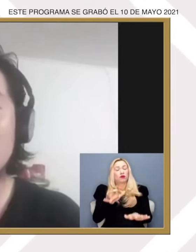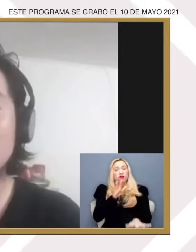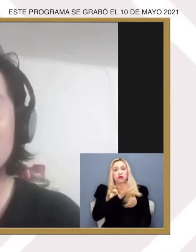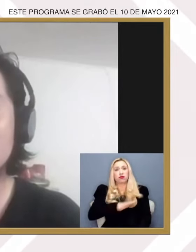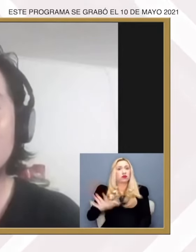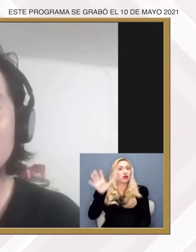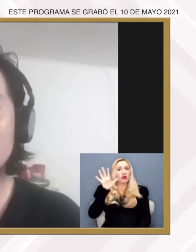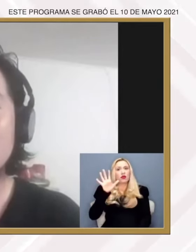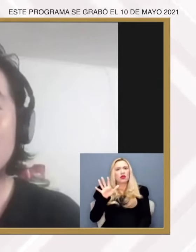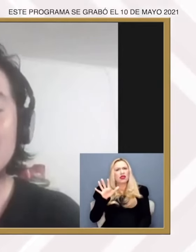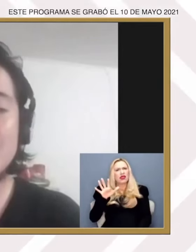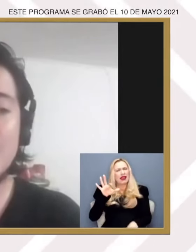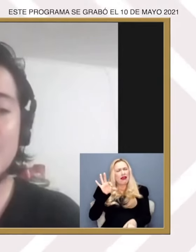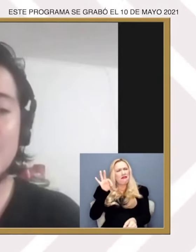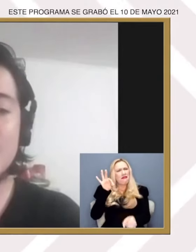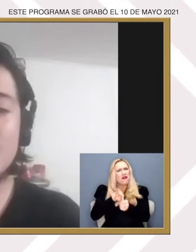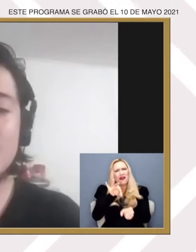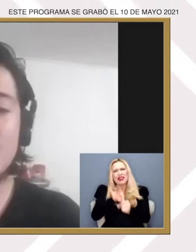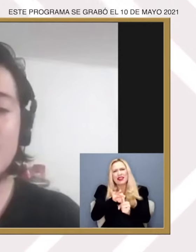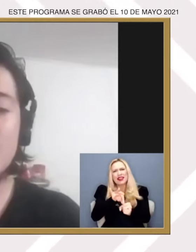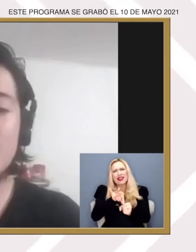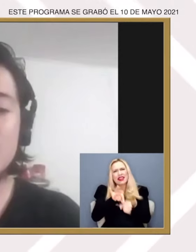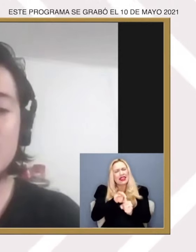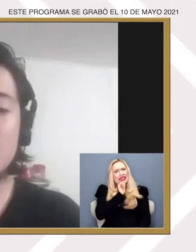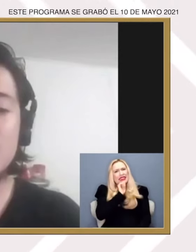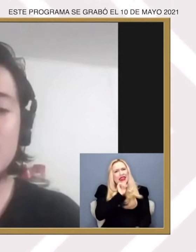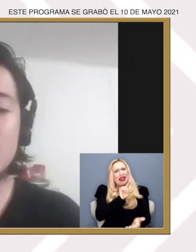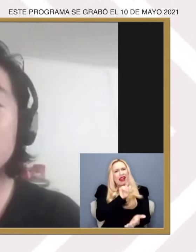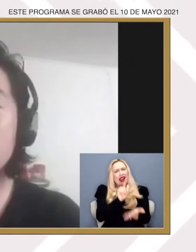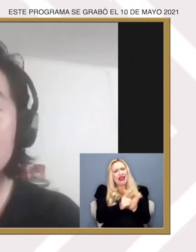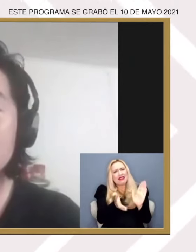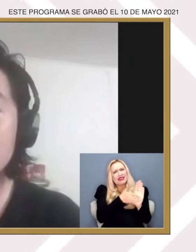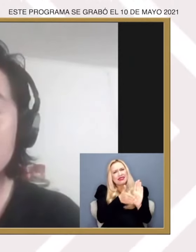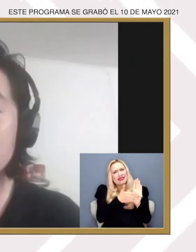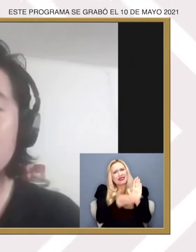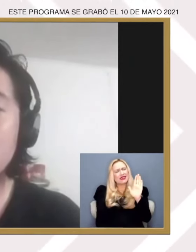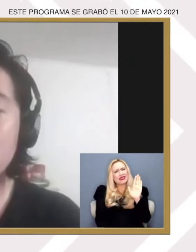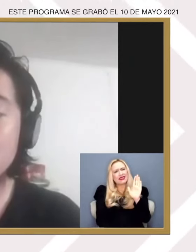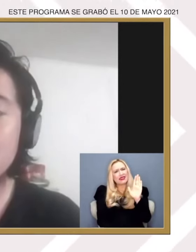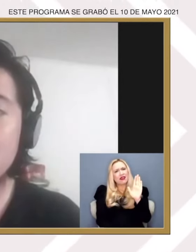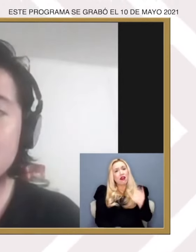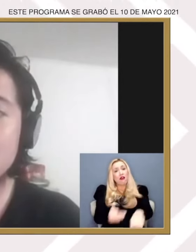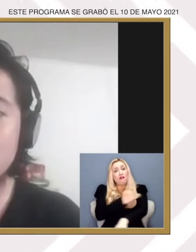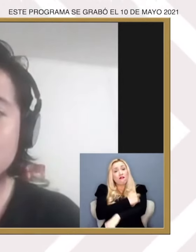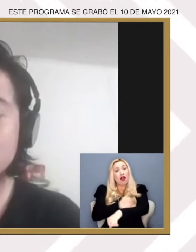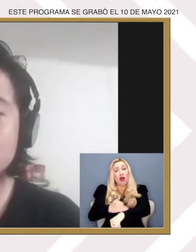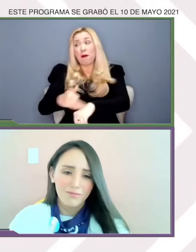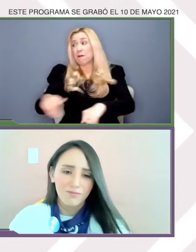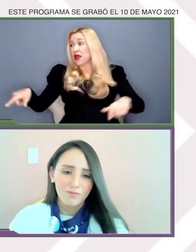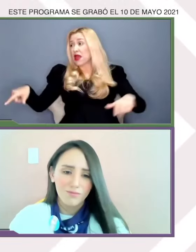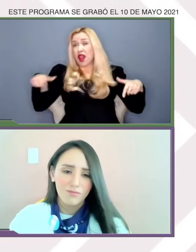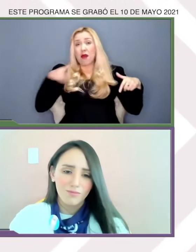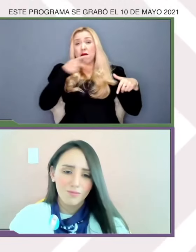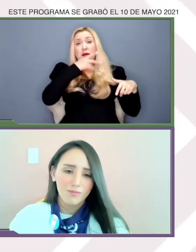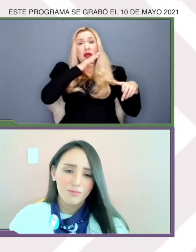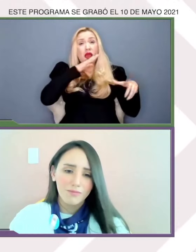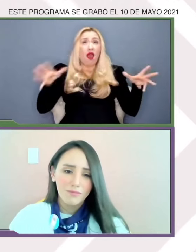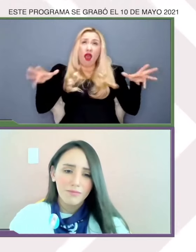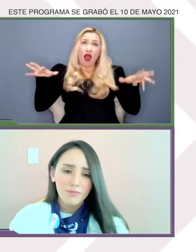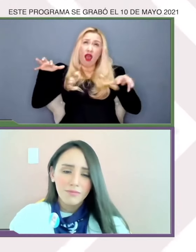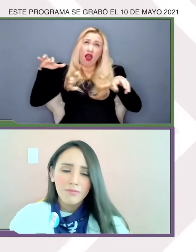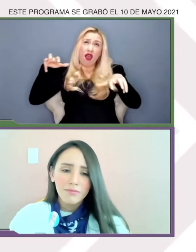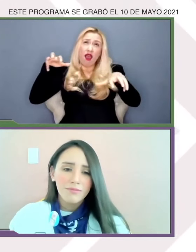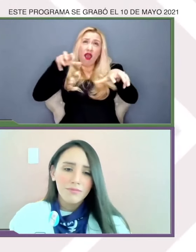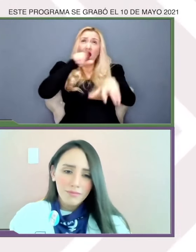subir a votación, que muchas familias tuvieron que hacer viajes a Jalisco, mejor